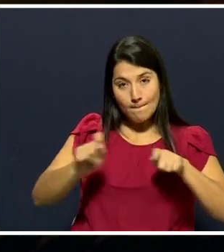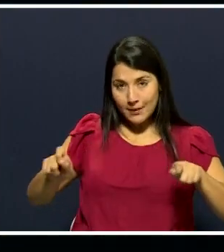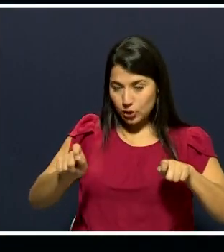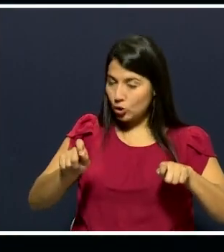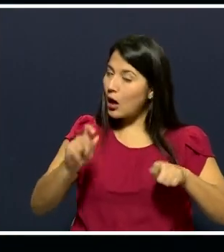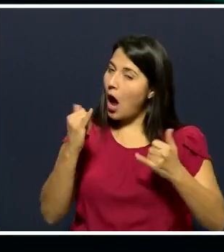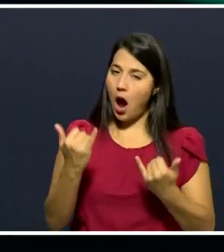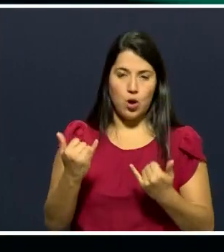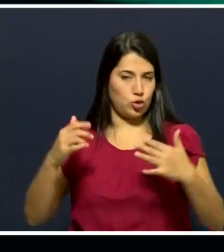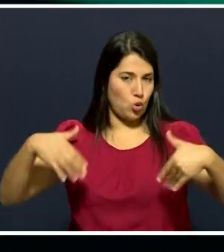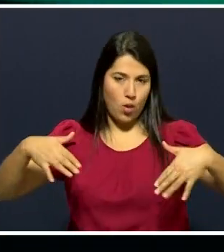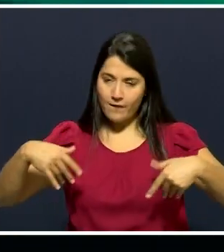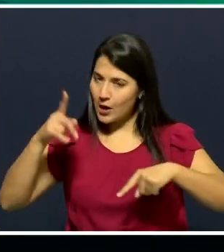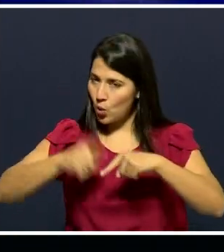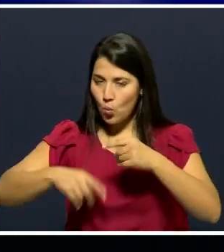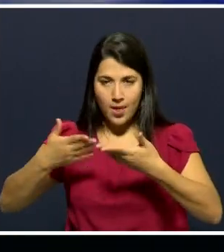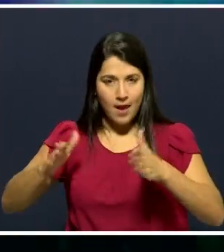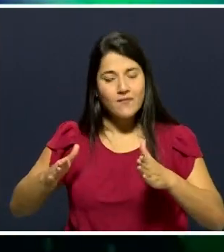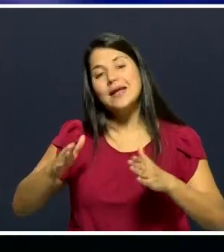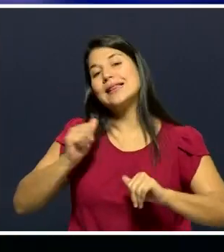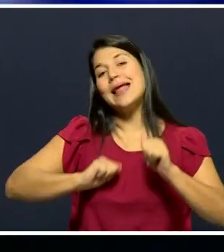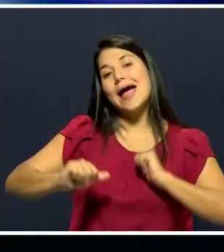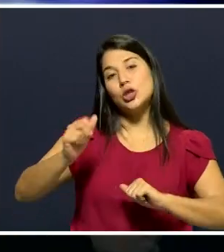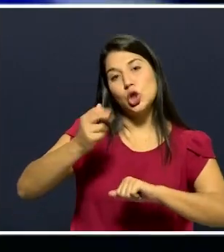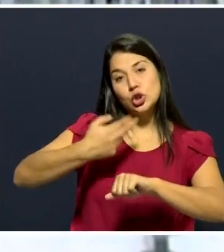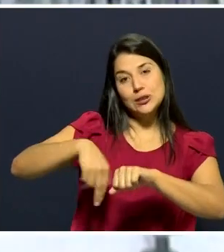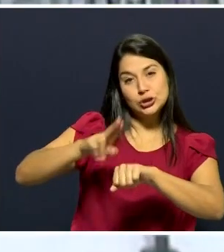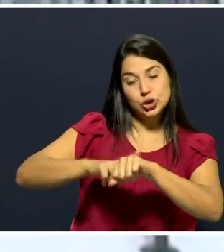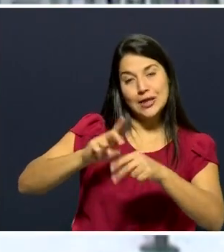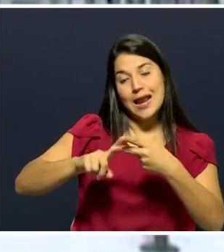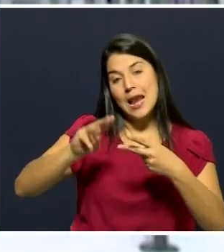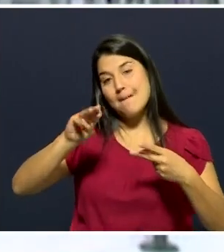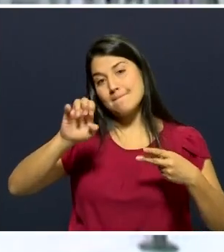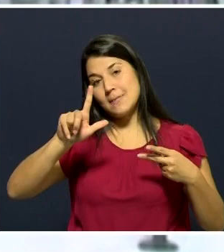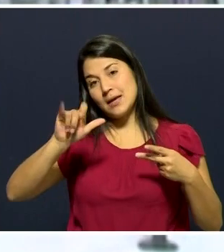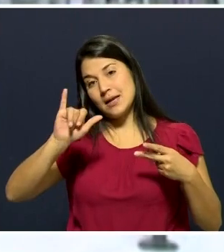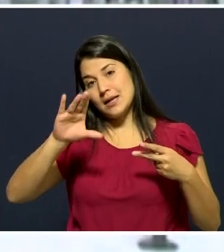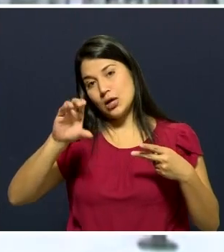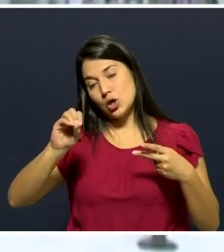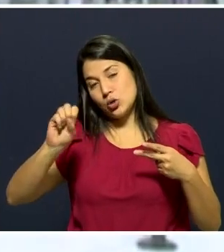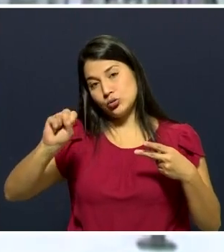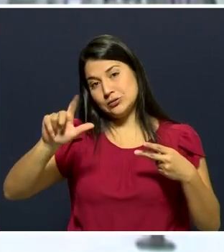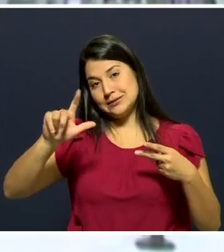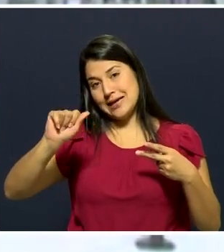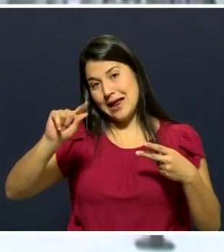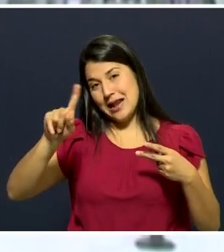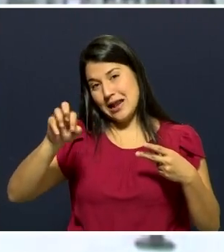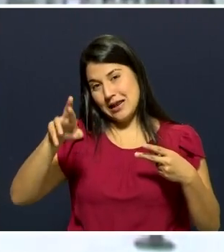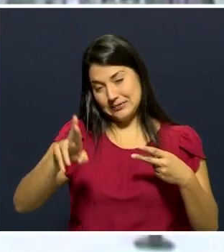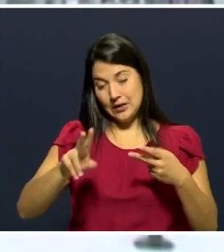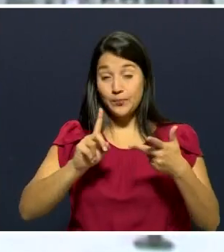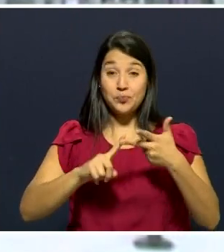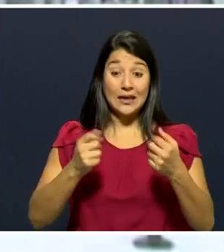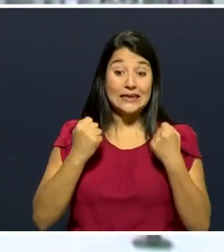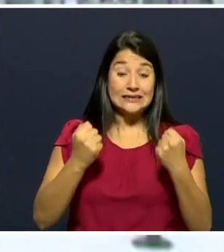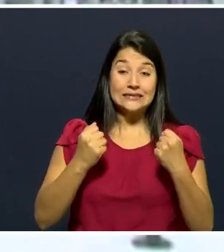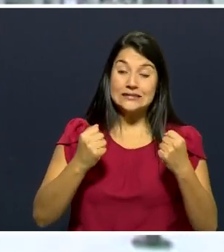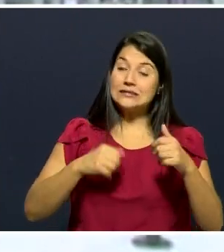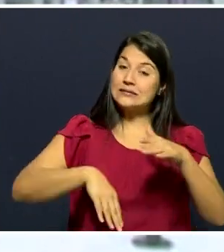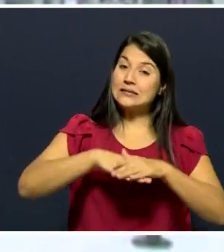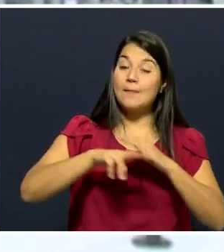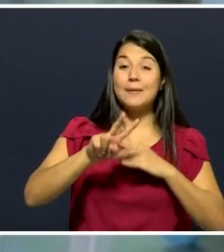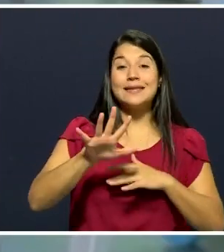el Mélico Salazar, que continuarán cerrados. Gimnasios funcionarán con una capacidad del 25%, centros de entrenamiento